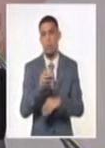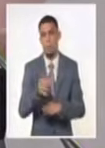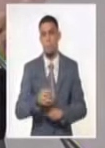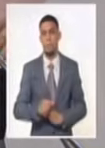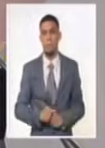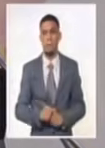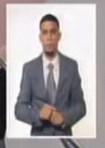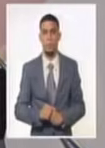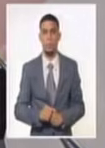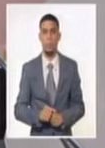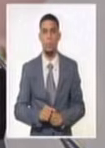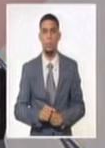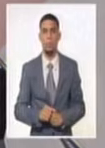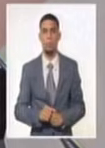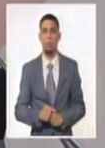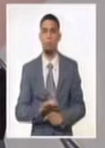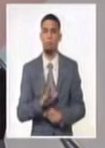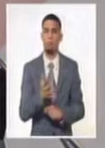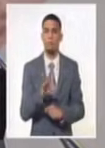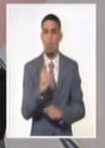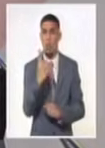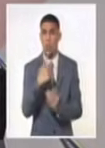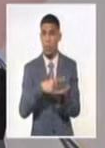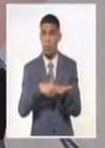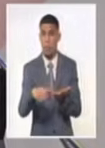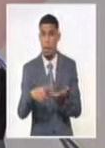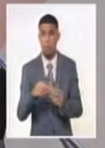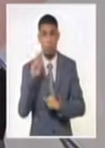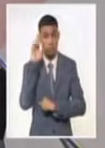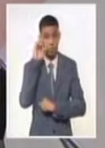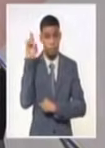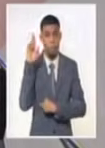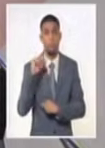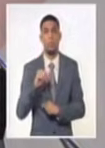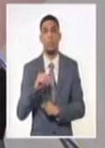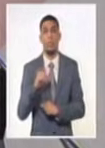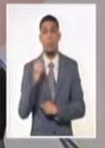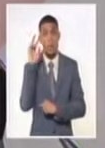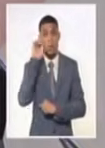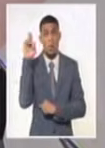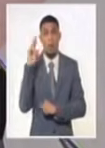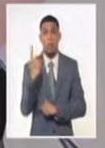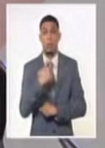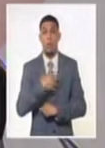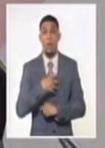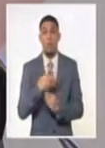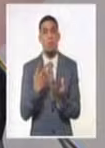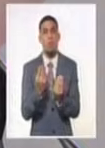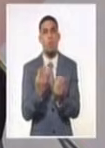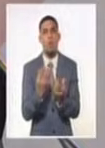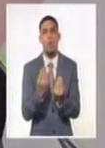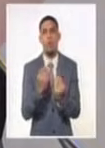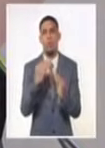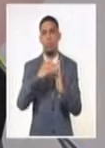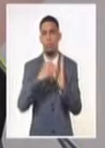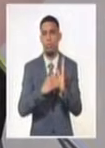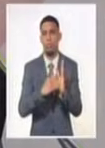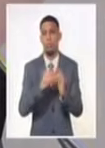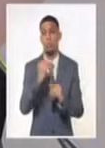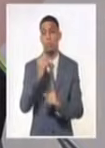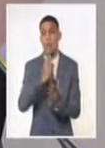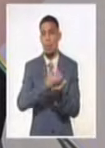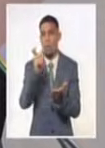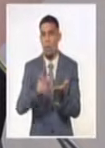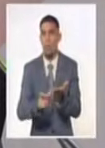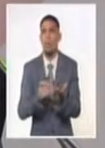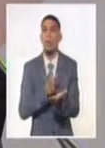Transcurrió entonces un poquito más de una semana de transportación. Recuerda que nosotros tenemos varios miles de estudiantes de carreras nacionales y otros